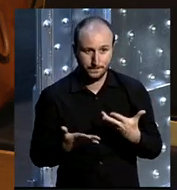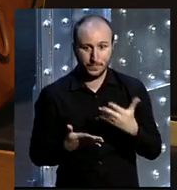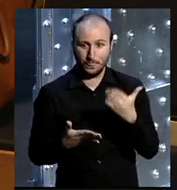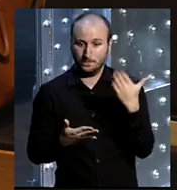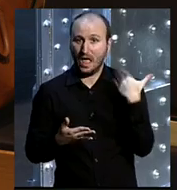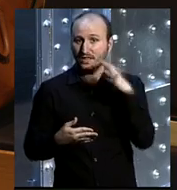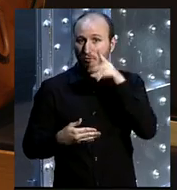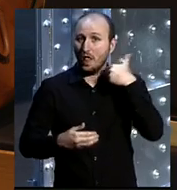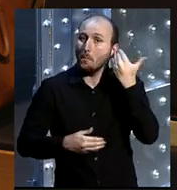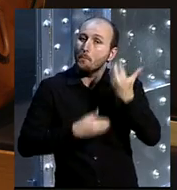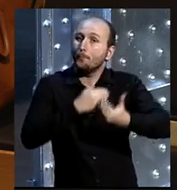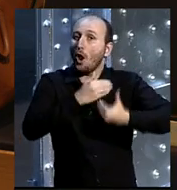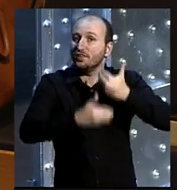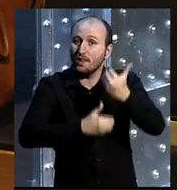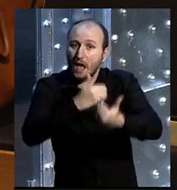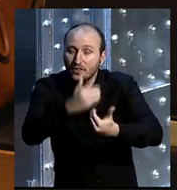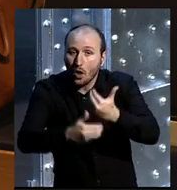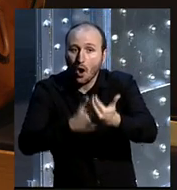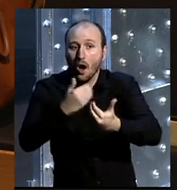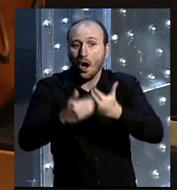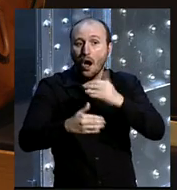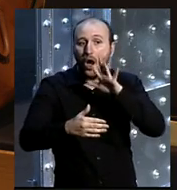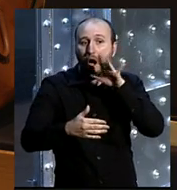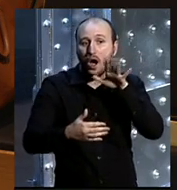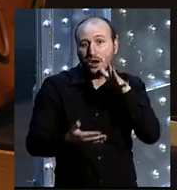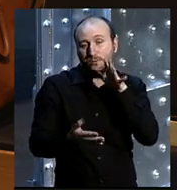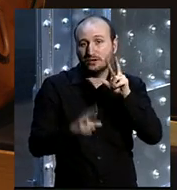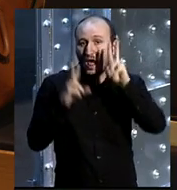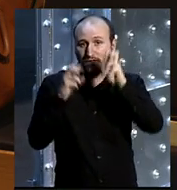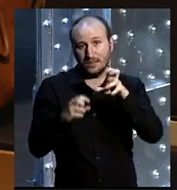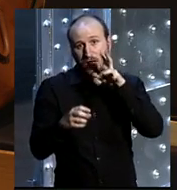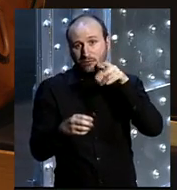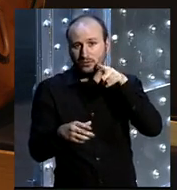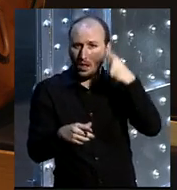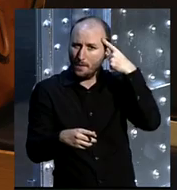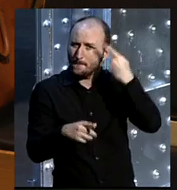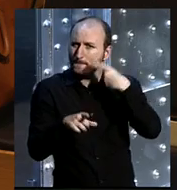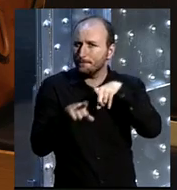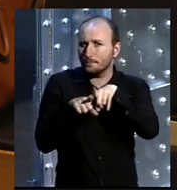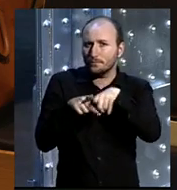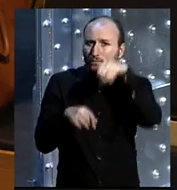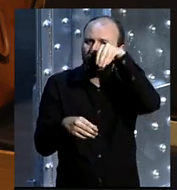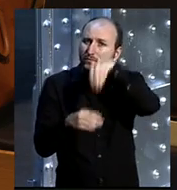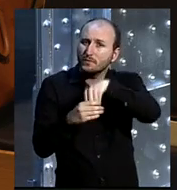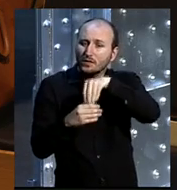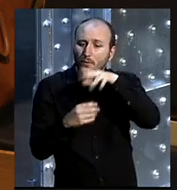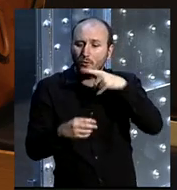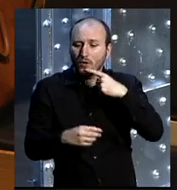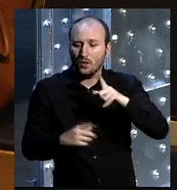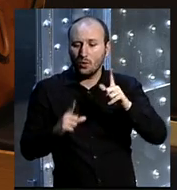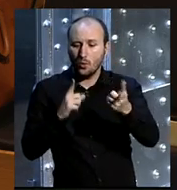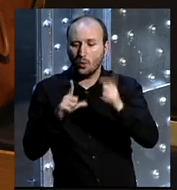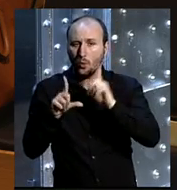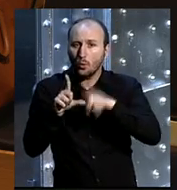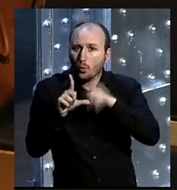inició el procedimiento que ha generado el planteamiento de cuestiones prejudiciales en Luxemburgo referente al tema de derecho al olvido, que creo que